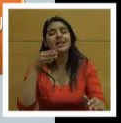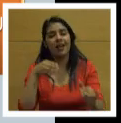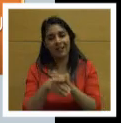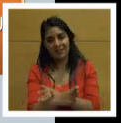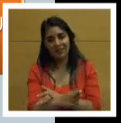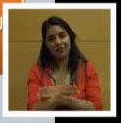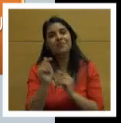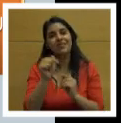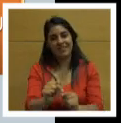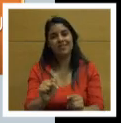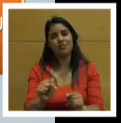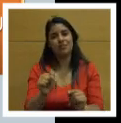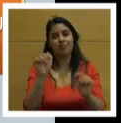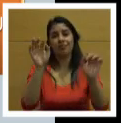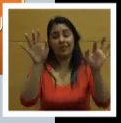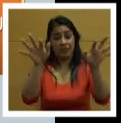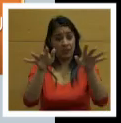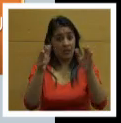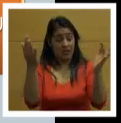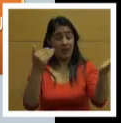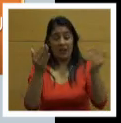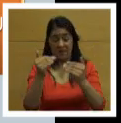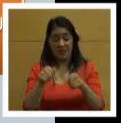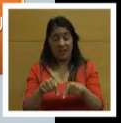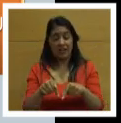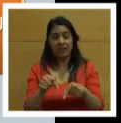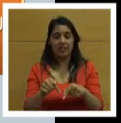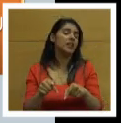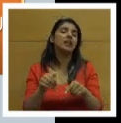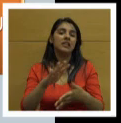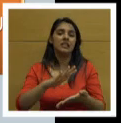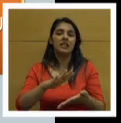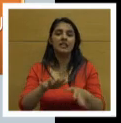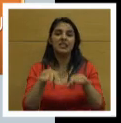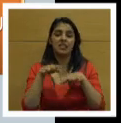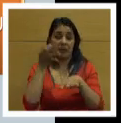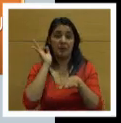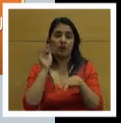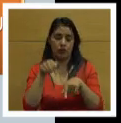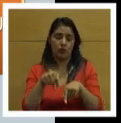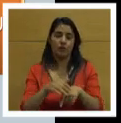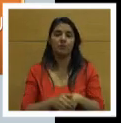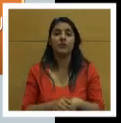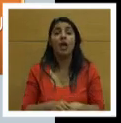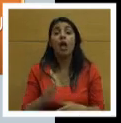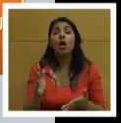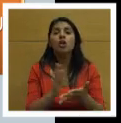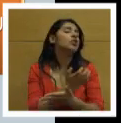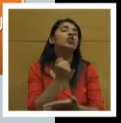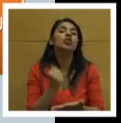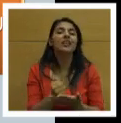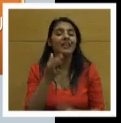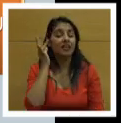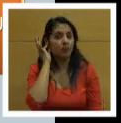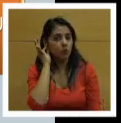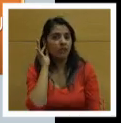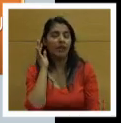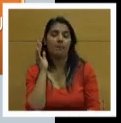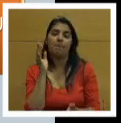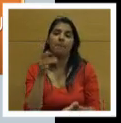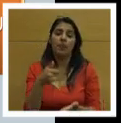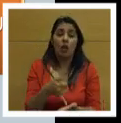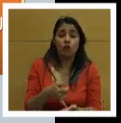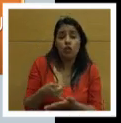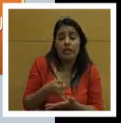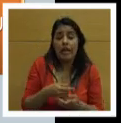seminario de hoy, lograr que este grupo de las mujeres, ¿no es cierto?, que es un grupo que finalmente llega a ser vulnerable por una serie de